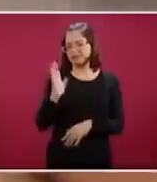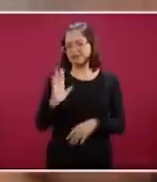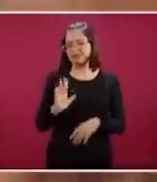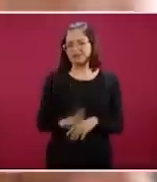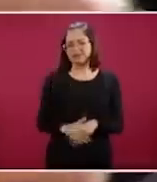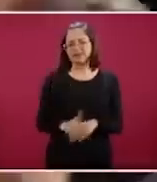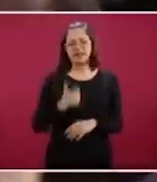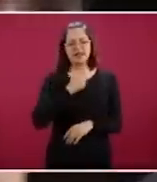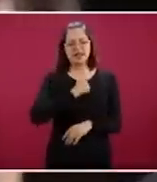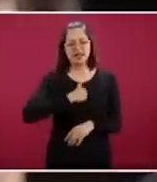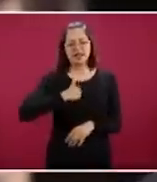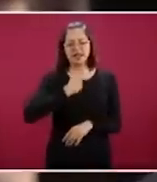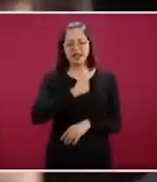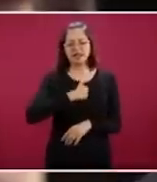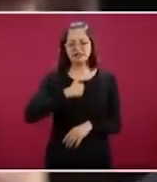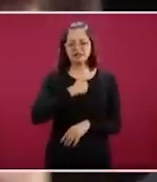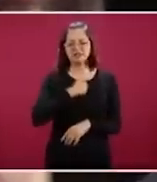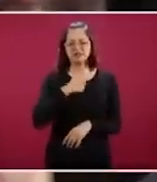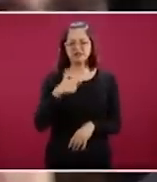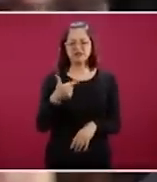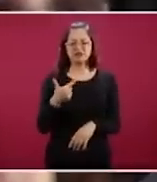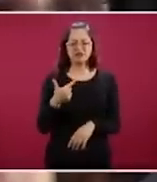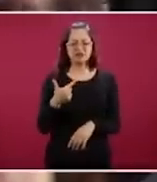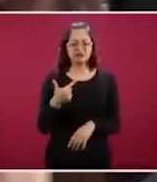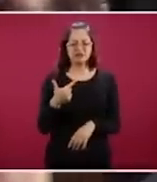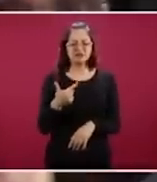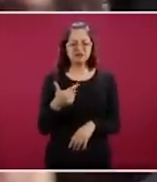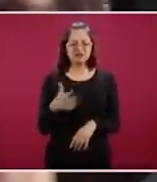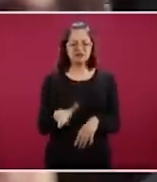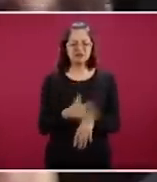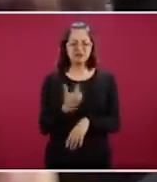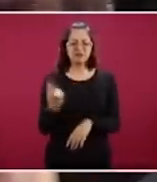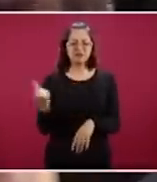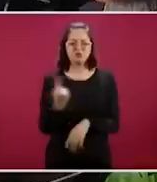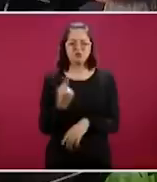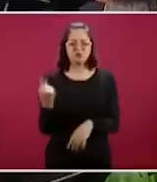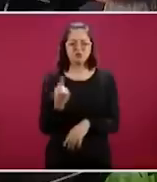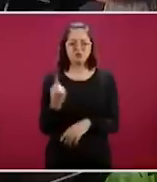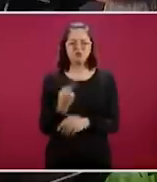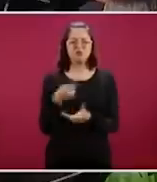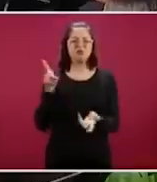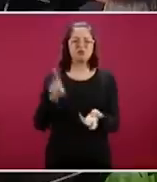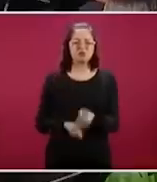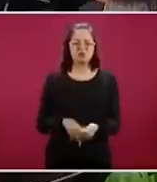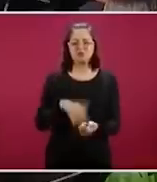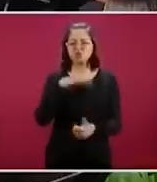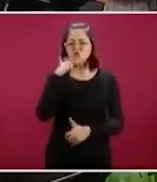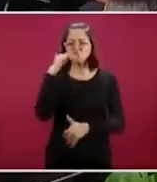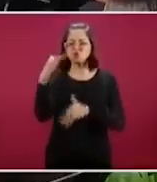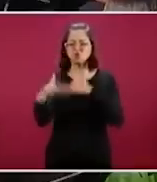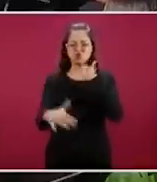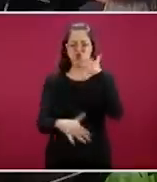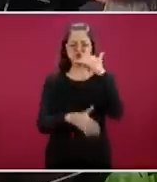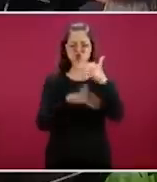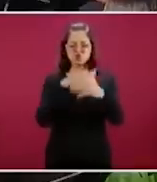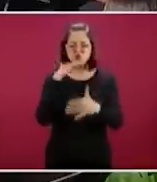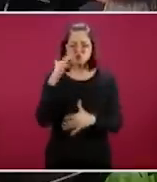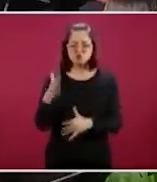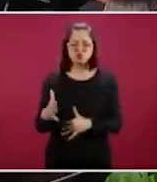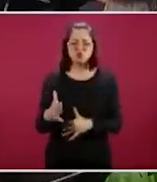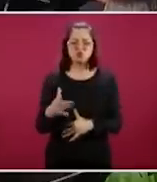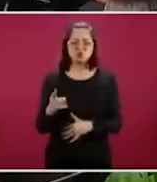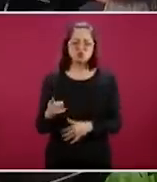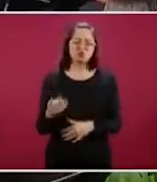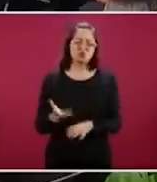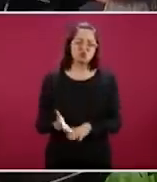sucedido y está sucediendo por la cuestión de la corrupción que se ha dado con los presidentes que han estado en